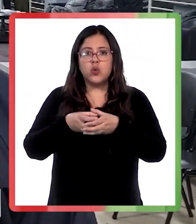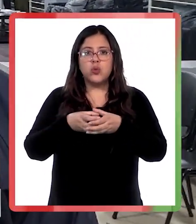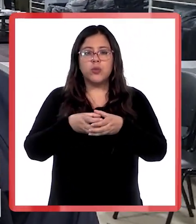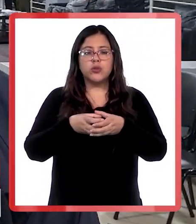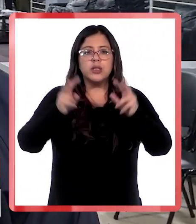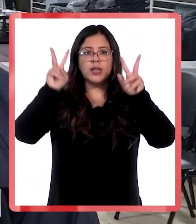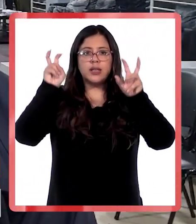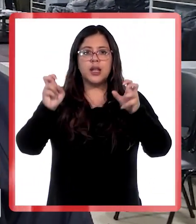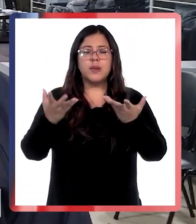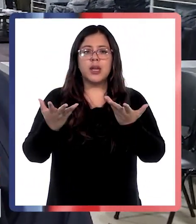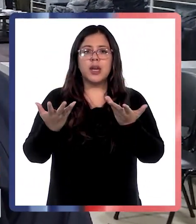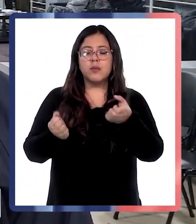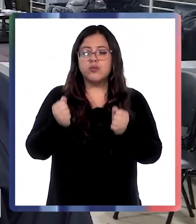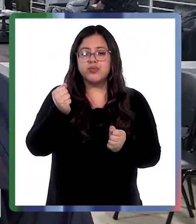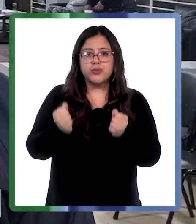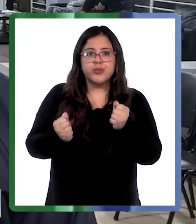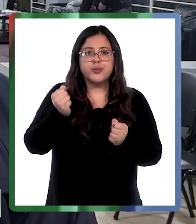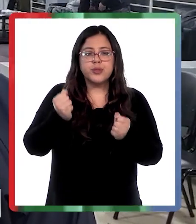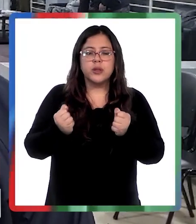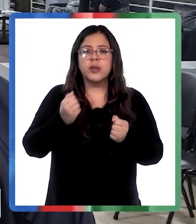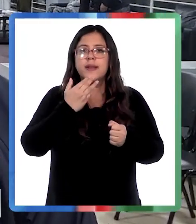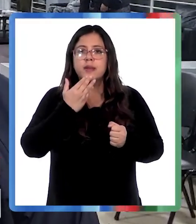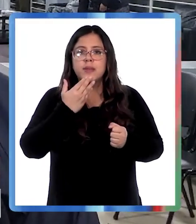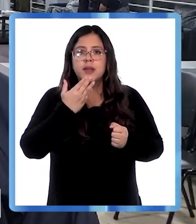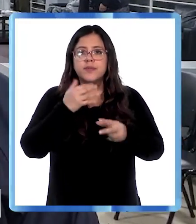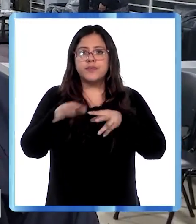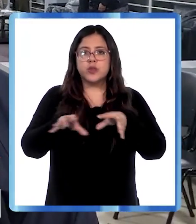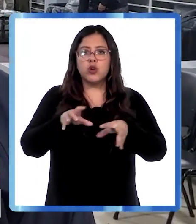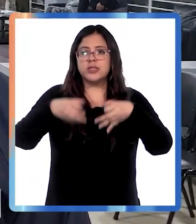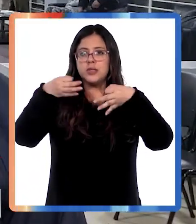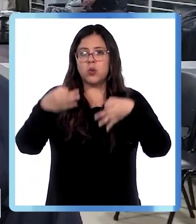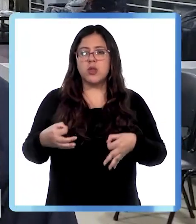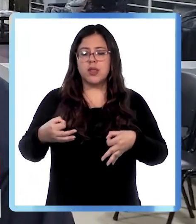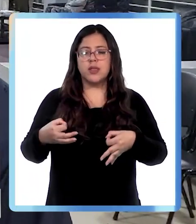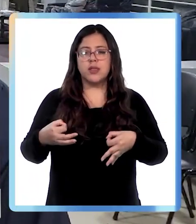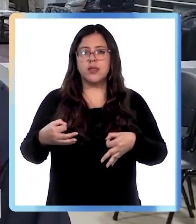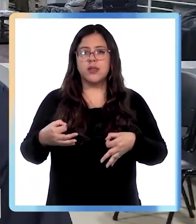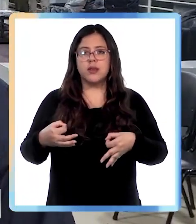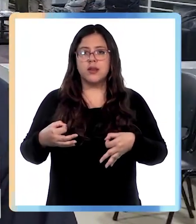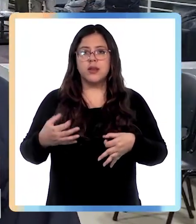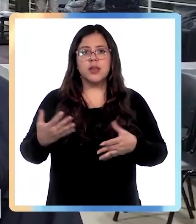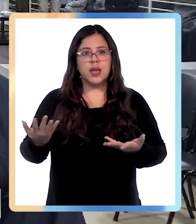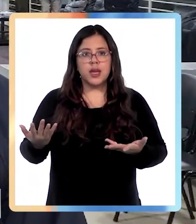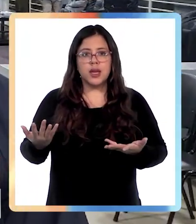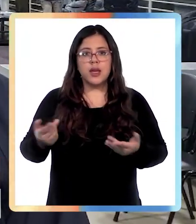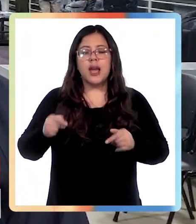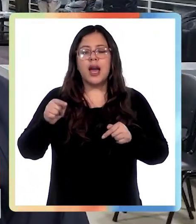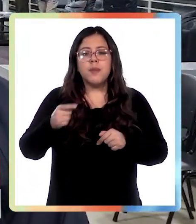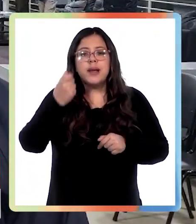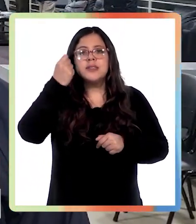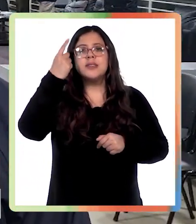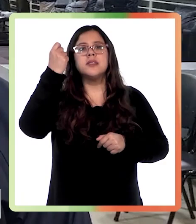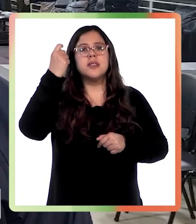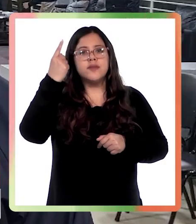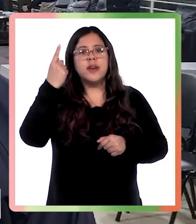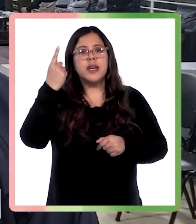lo que es conducción y uso de elementos de seguridad ya para poder tener conocimiento suficiente y